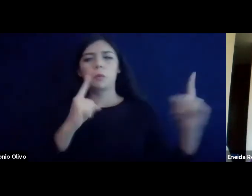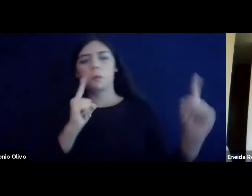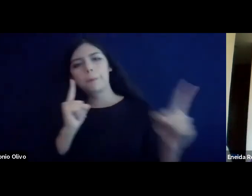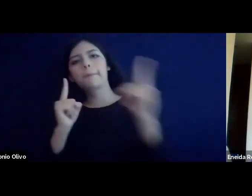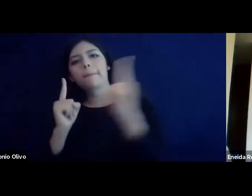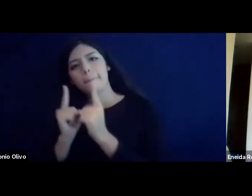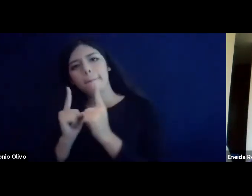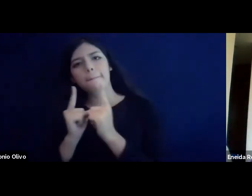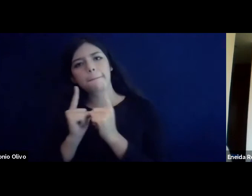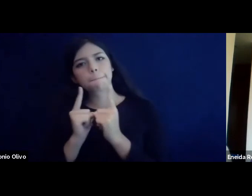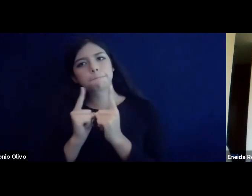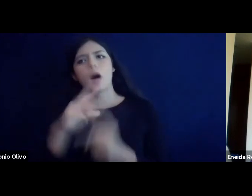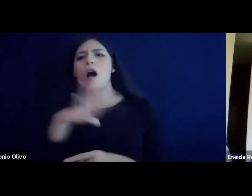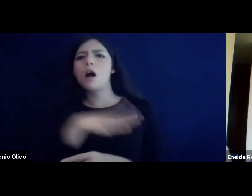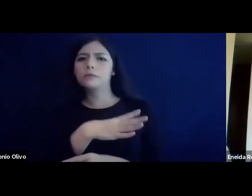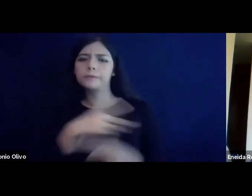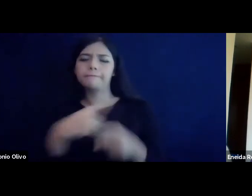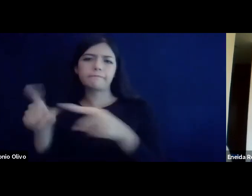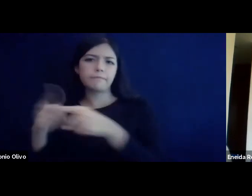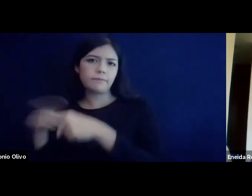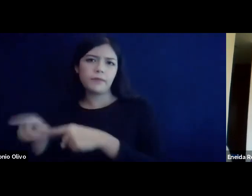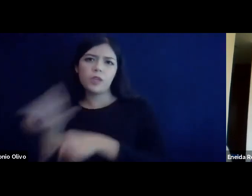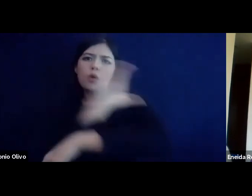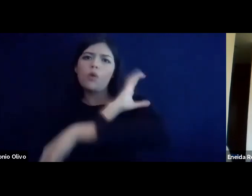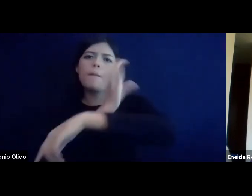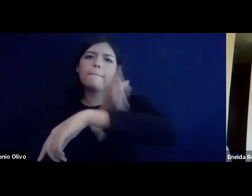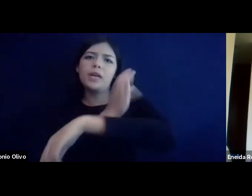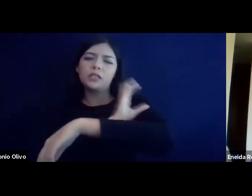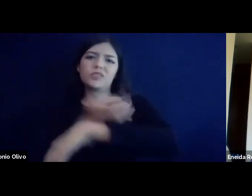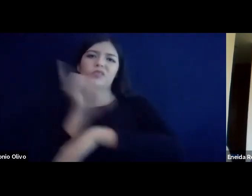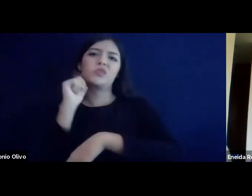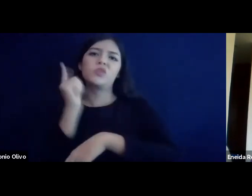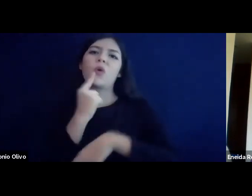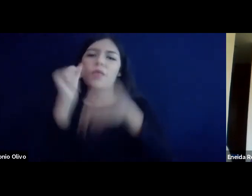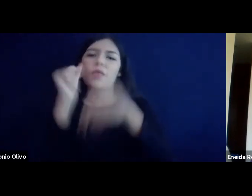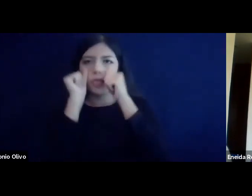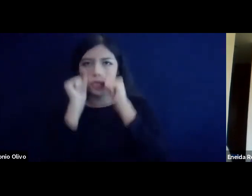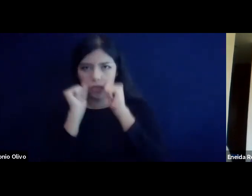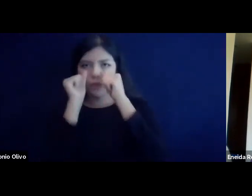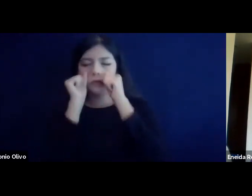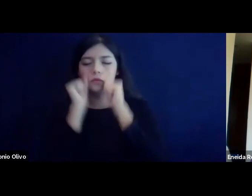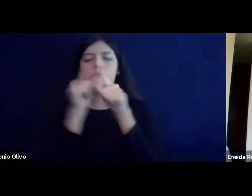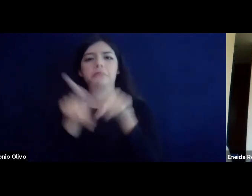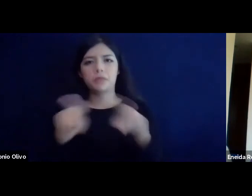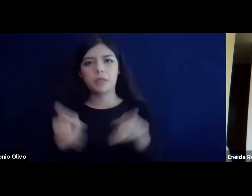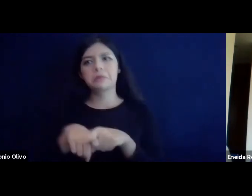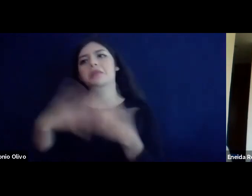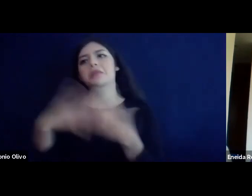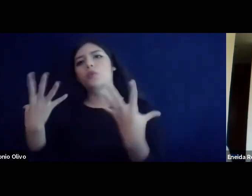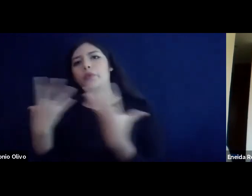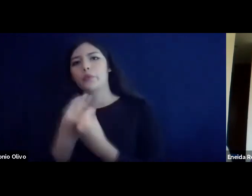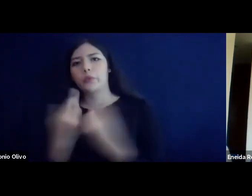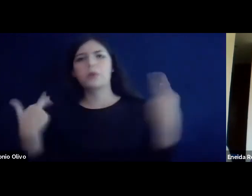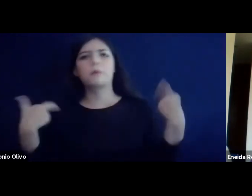también con sordoceguera, entonces pues prácticamente estábamos juntos y él